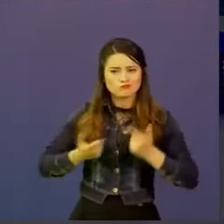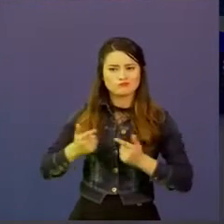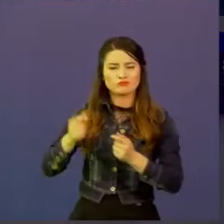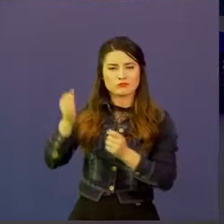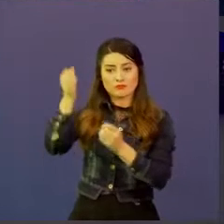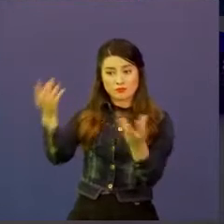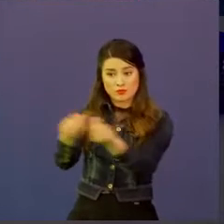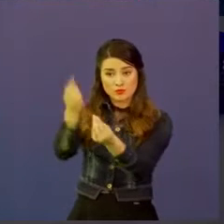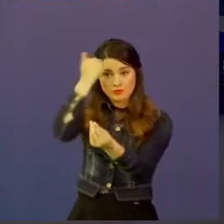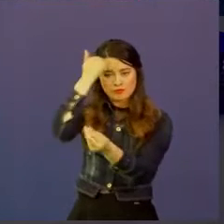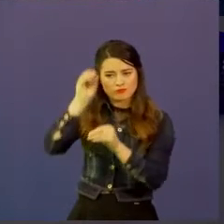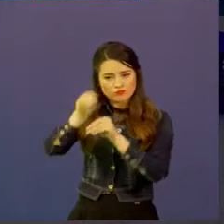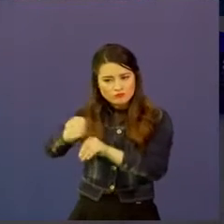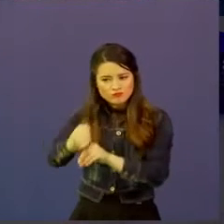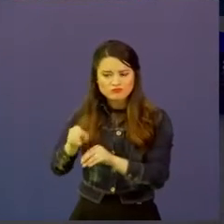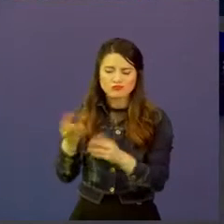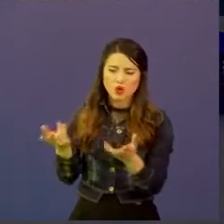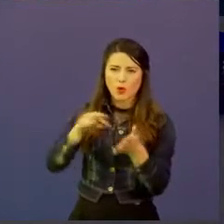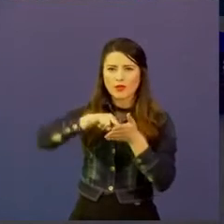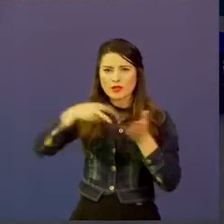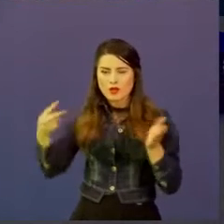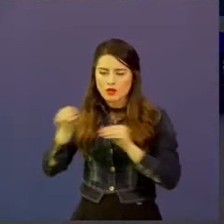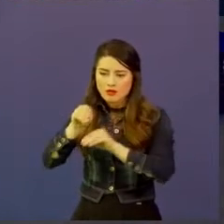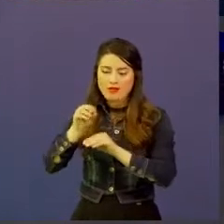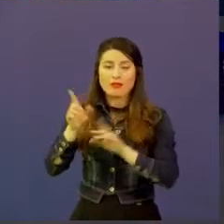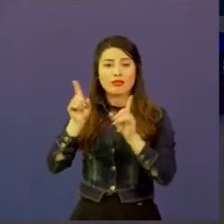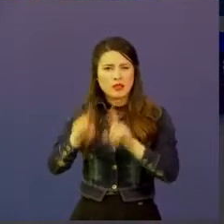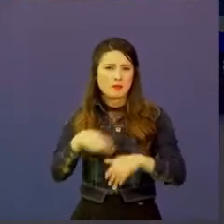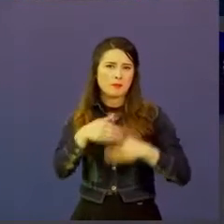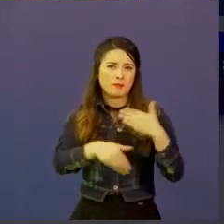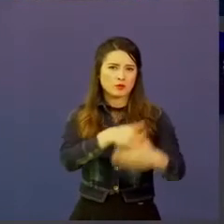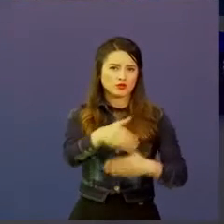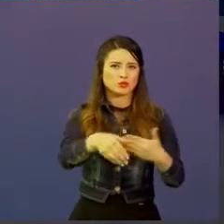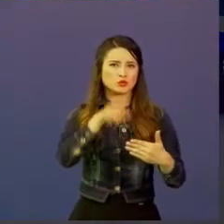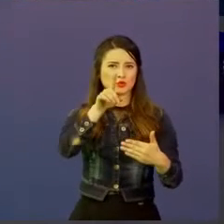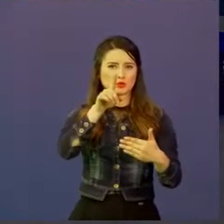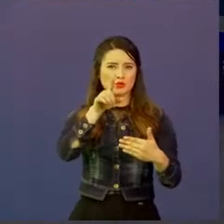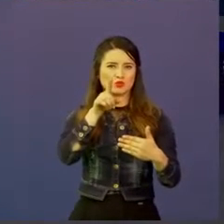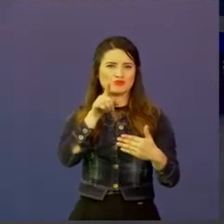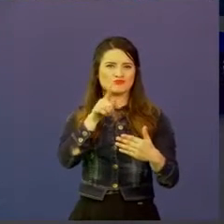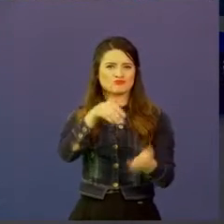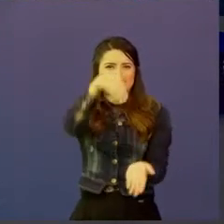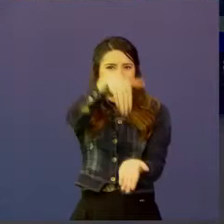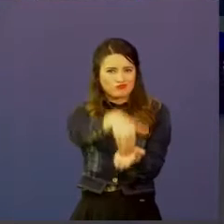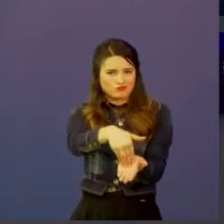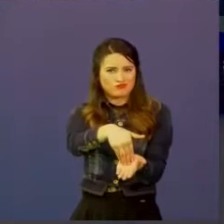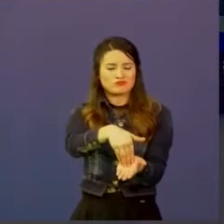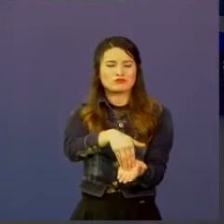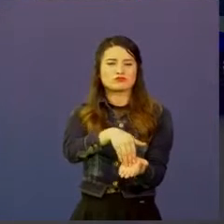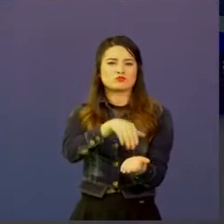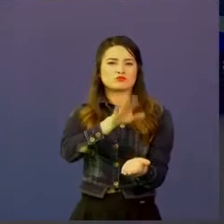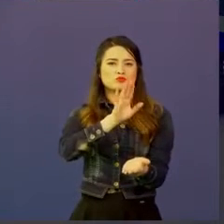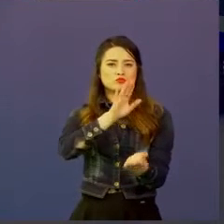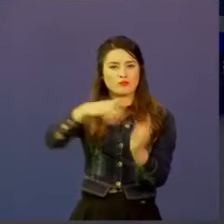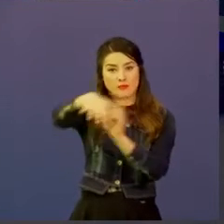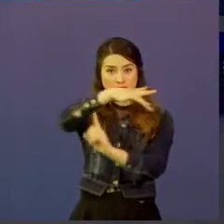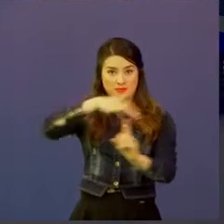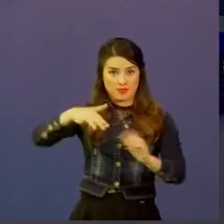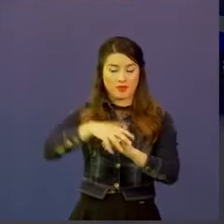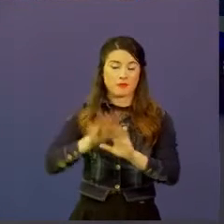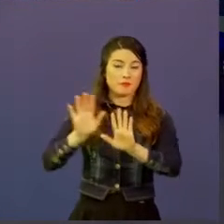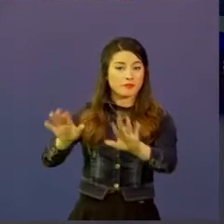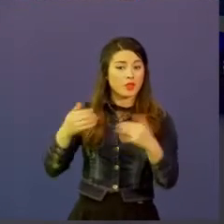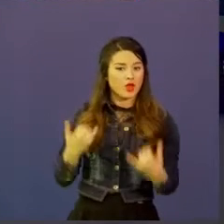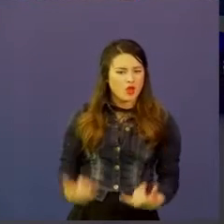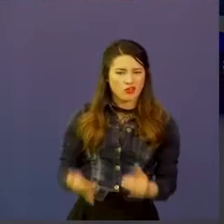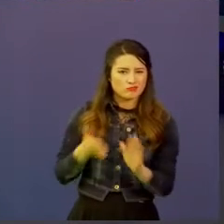tecnología y en un proceso de sostenibilidad ambiental también que tenemos. Pero lo que nos convoca hoy, que es hablar de la formación